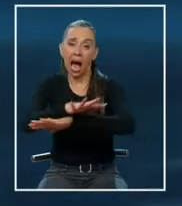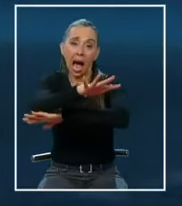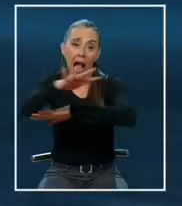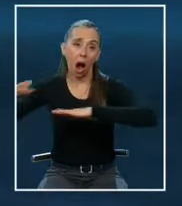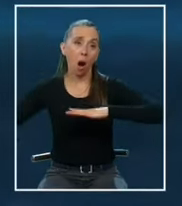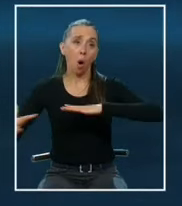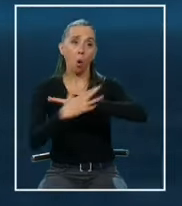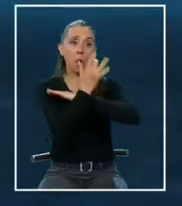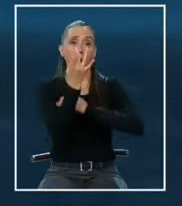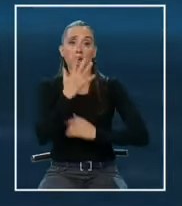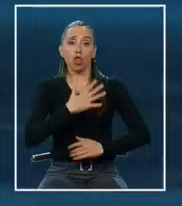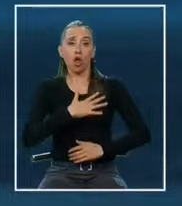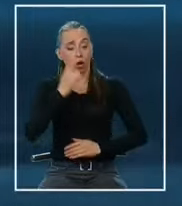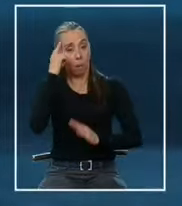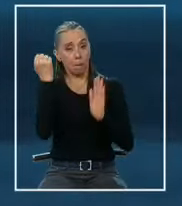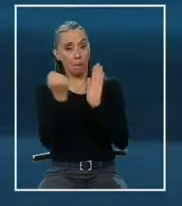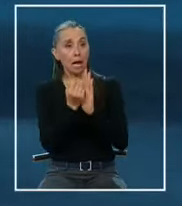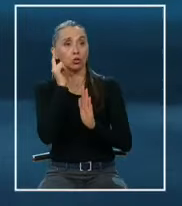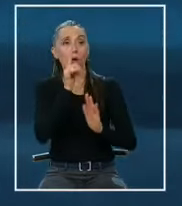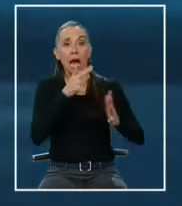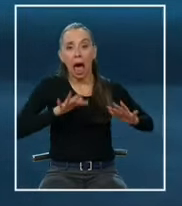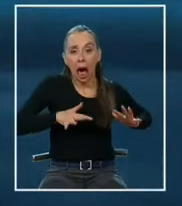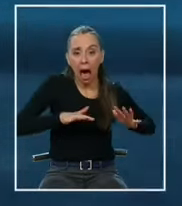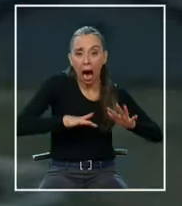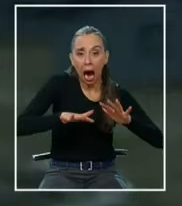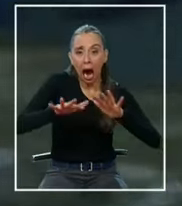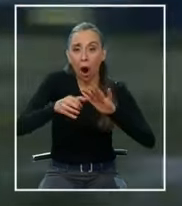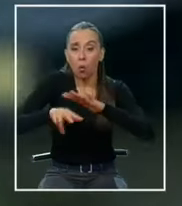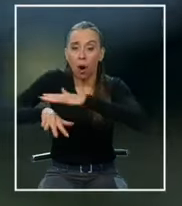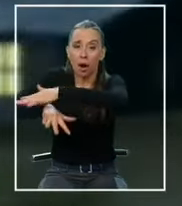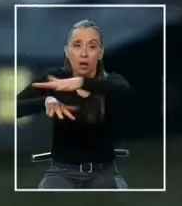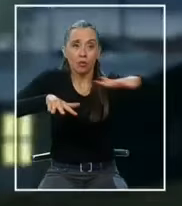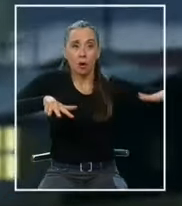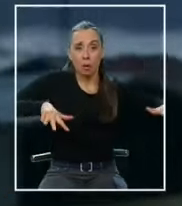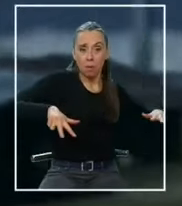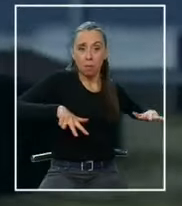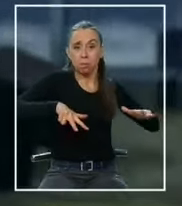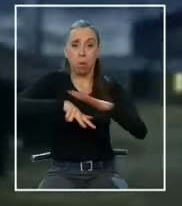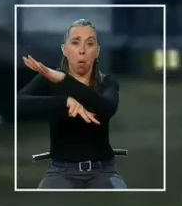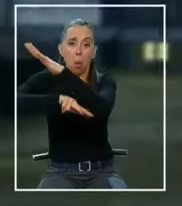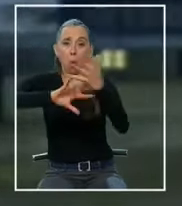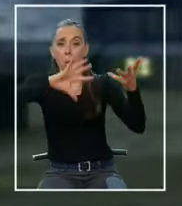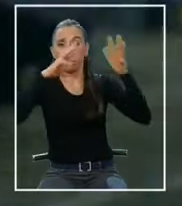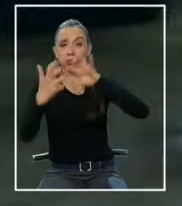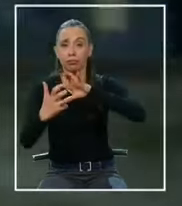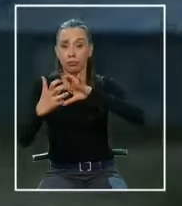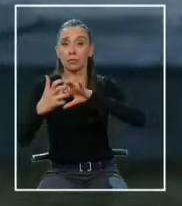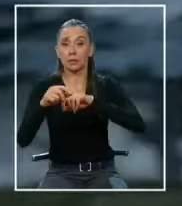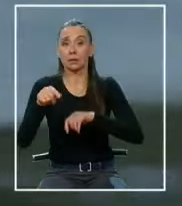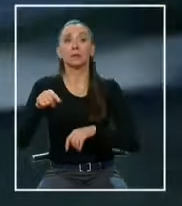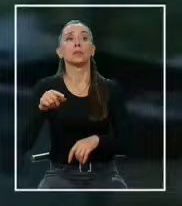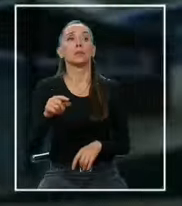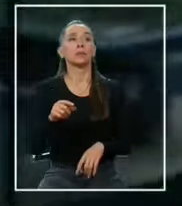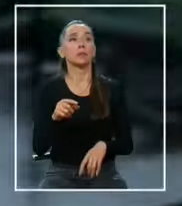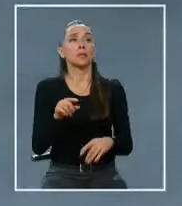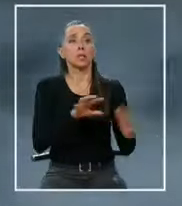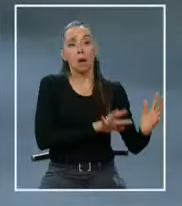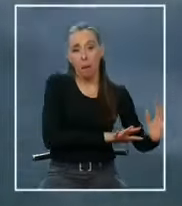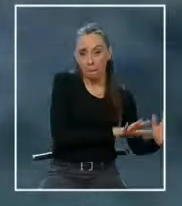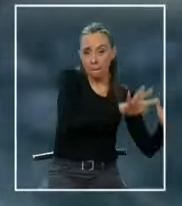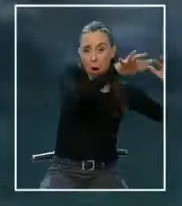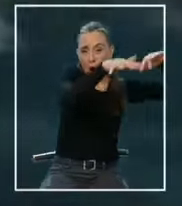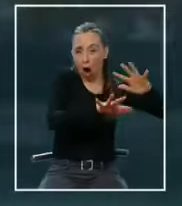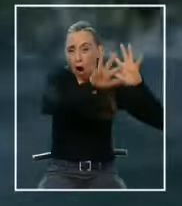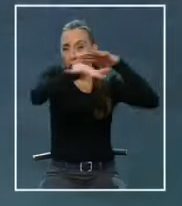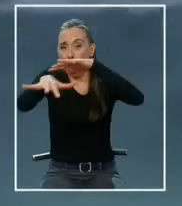doloroso recuerdo marcado por la tragedia. Un mortal tsunami que arrasó con todo a su paso en el archipiélago de Juan Fernández. Dolentes olas que